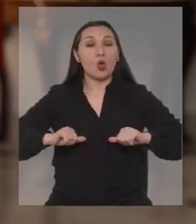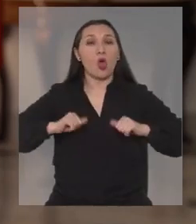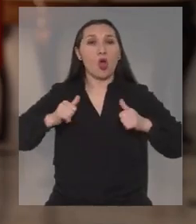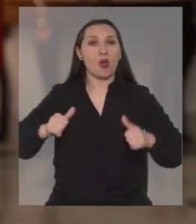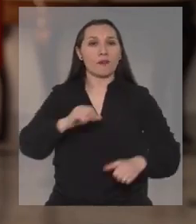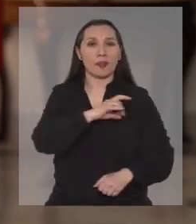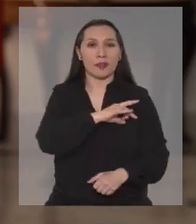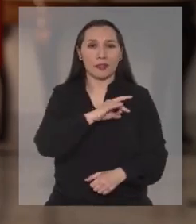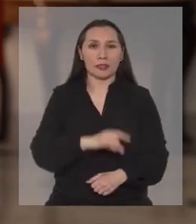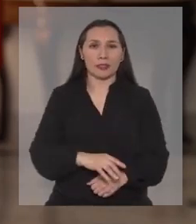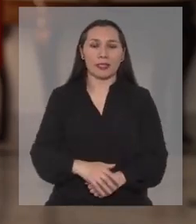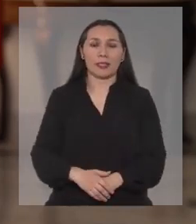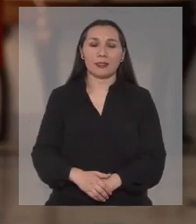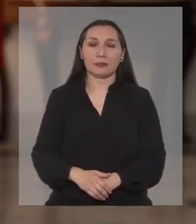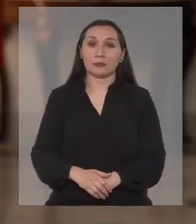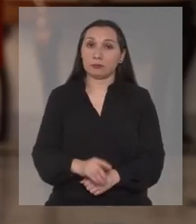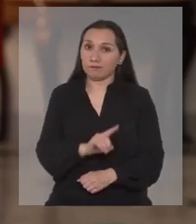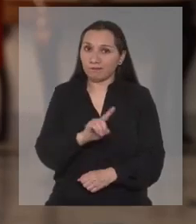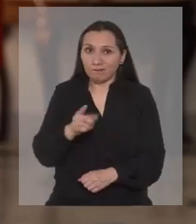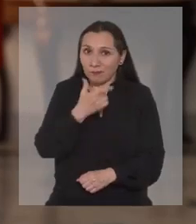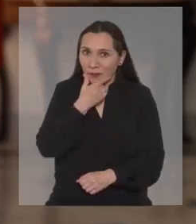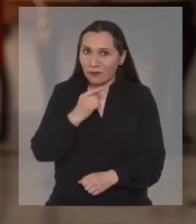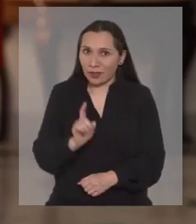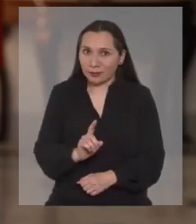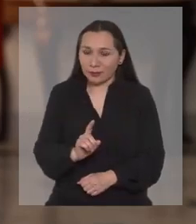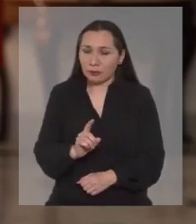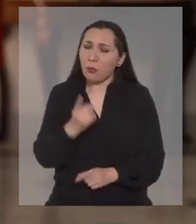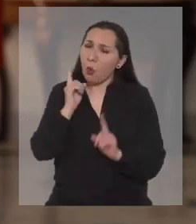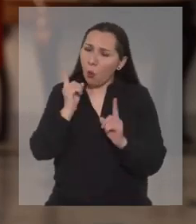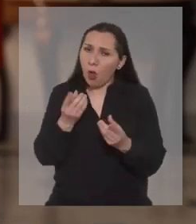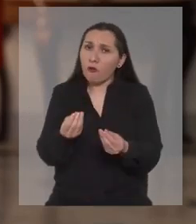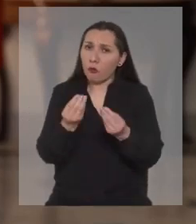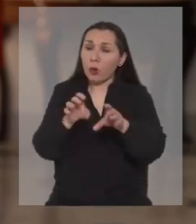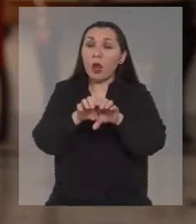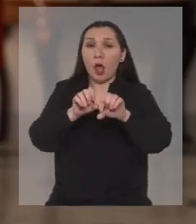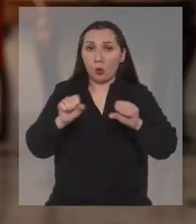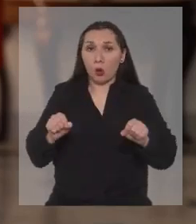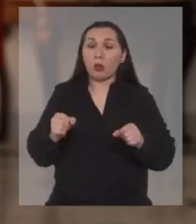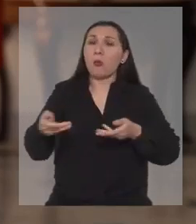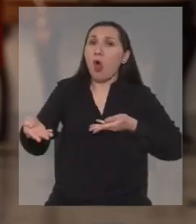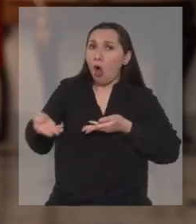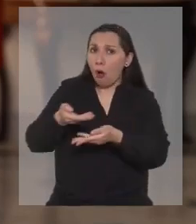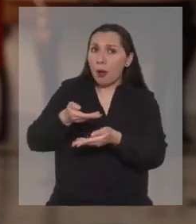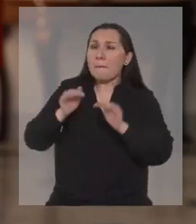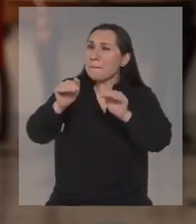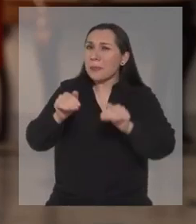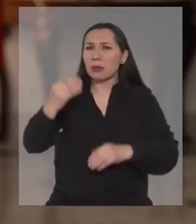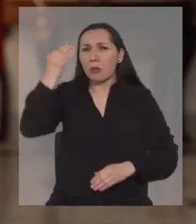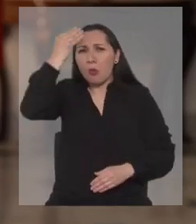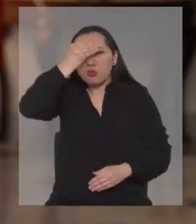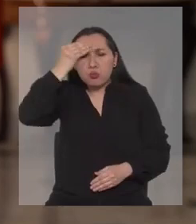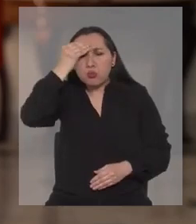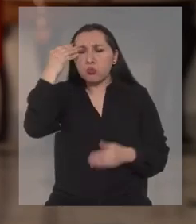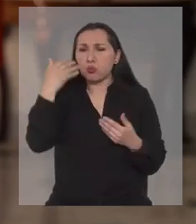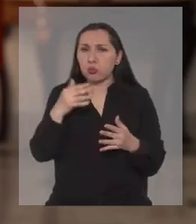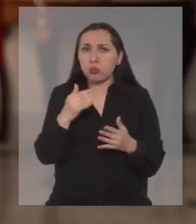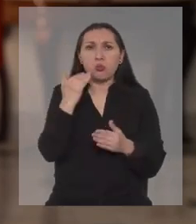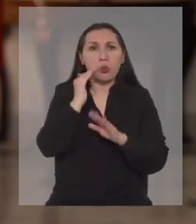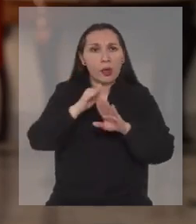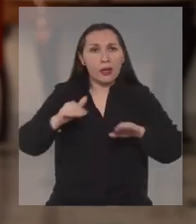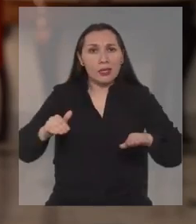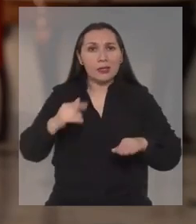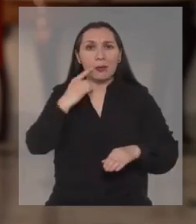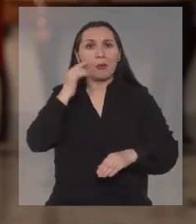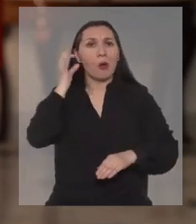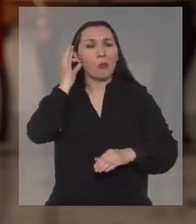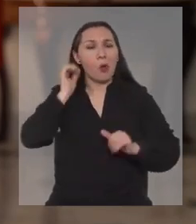niños y jóvenes de Chile No fue fácil pero llegamos a un buen acuerdo porque compartimos la misma preocupación por